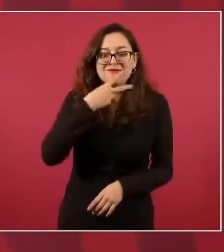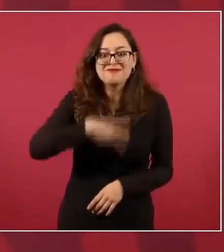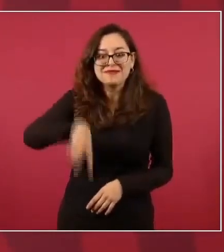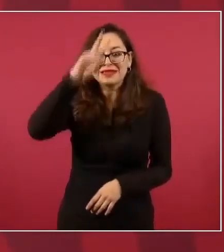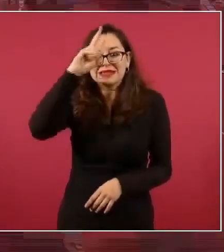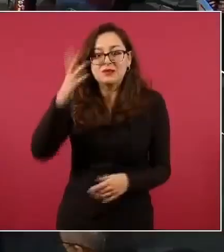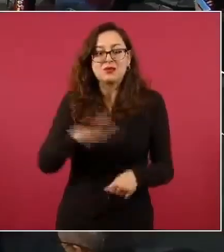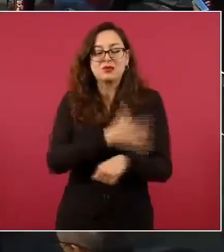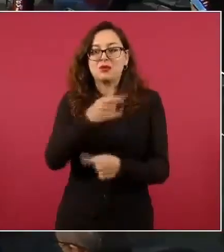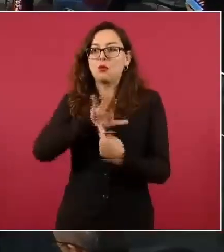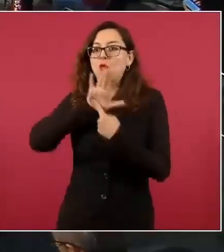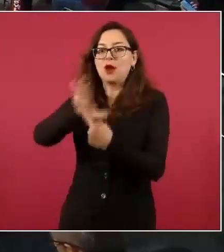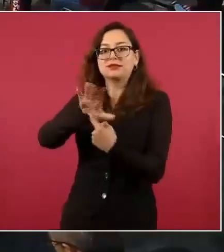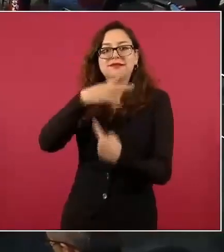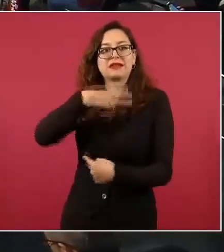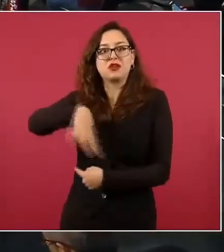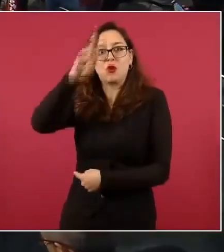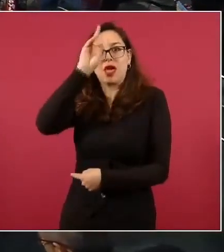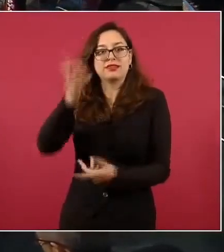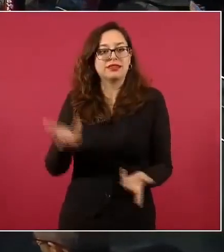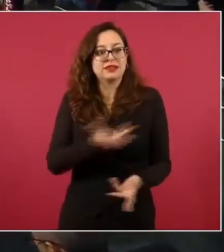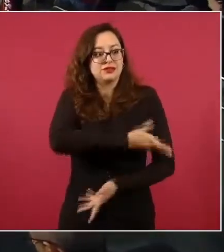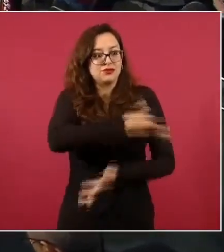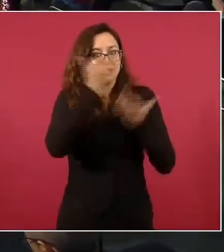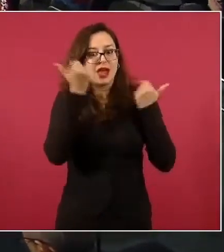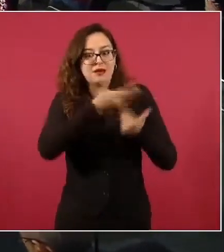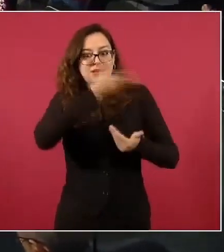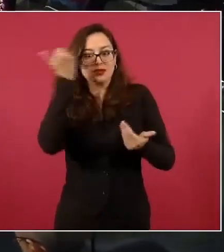Porque enseñan el cobre, pues.